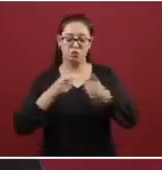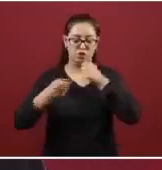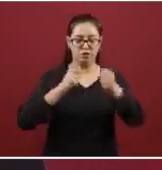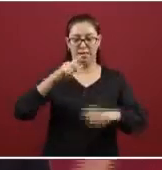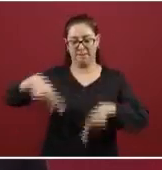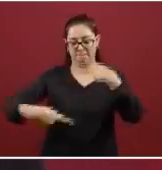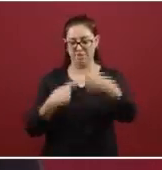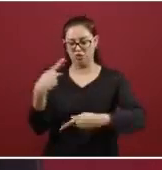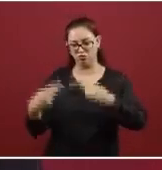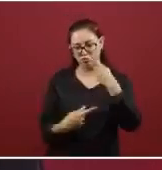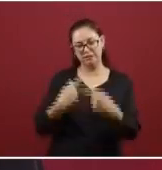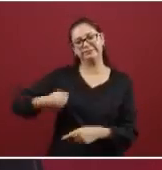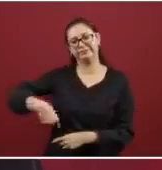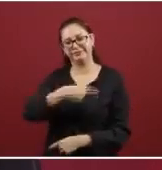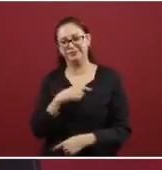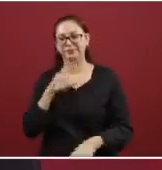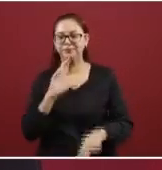y nosotros contestamos.